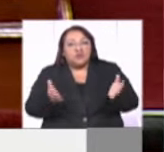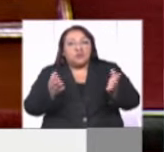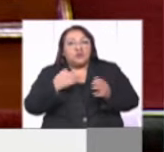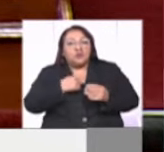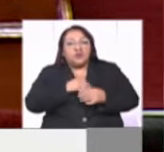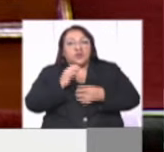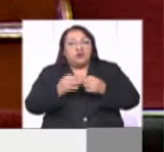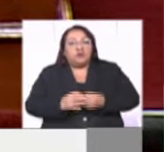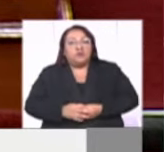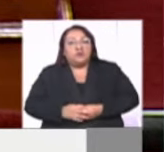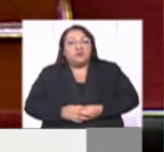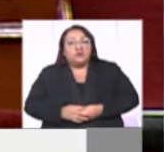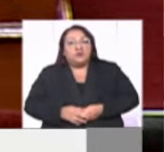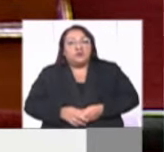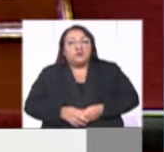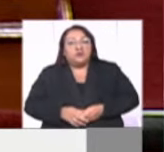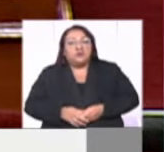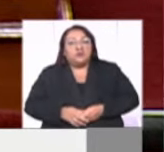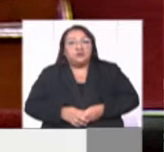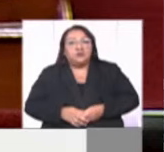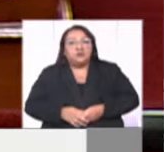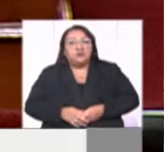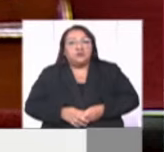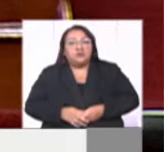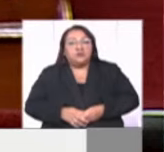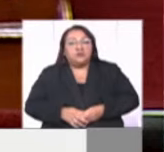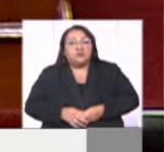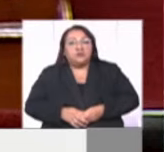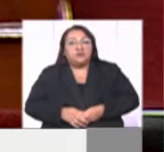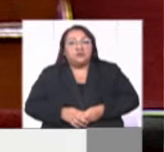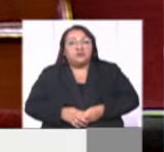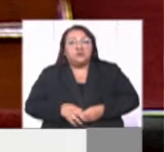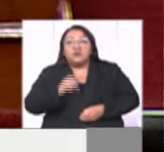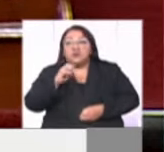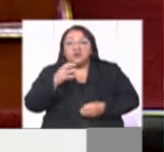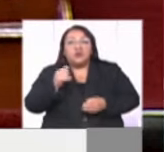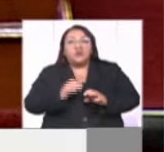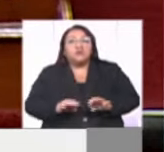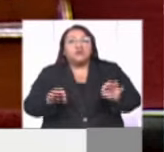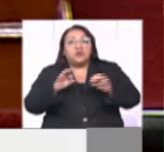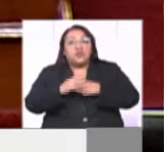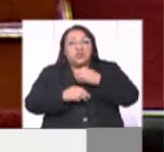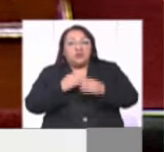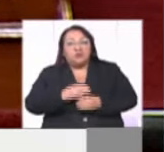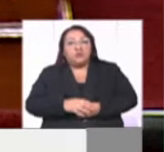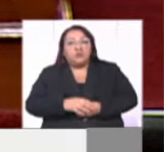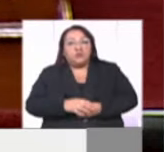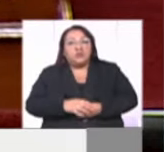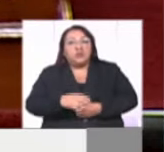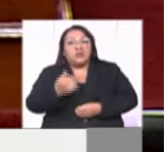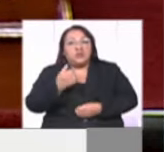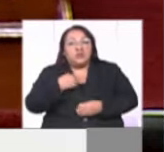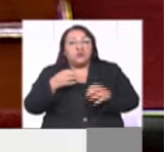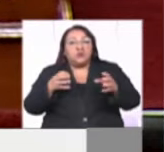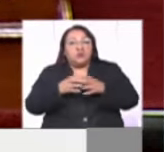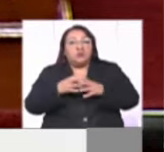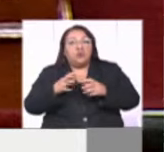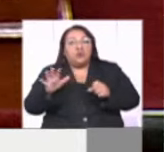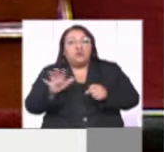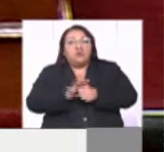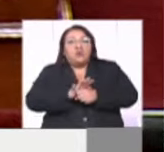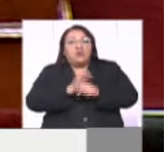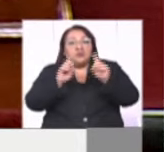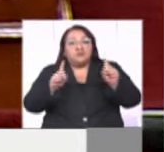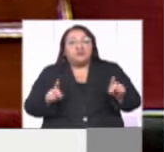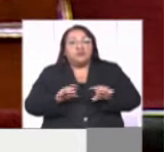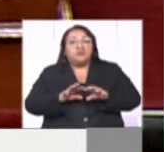nuestra economía, y lo decimos, todos los destinos turísticos hoy importantes en el mundo tienen una plataforma totalmente